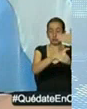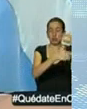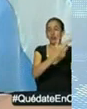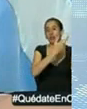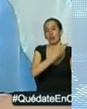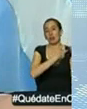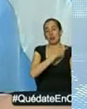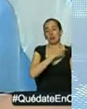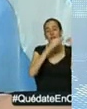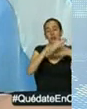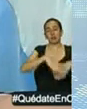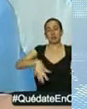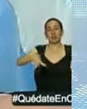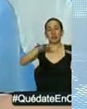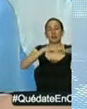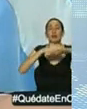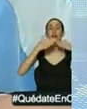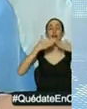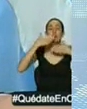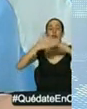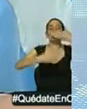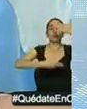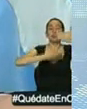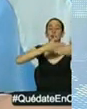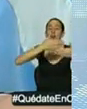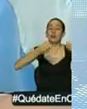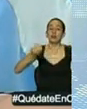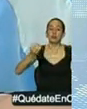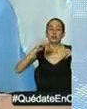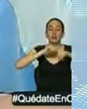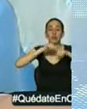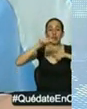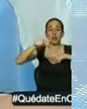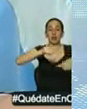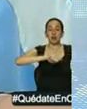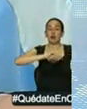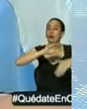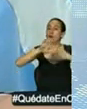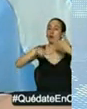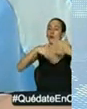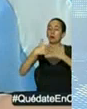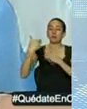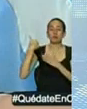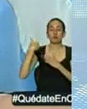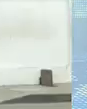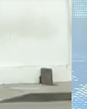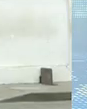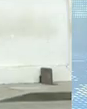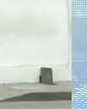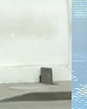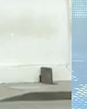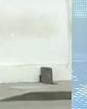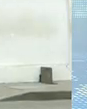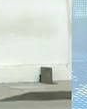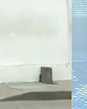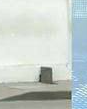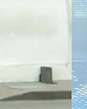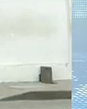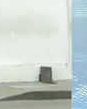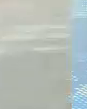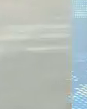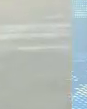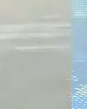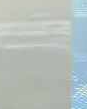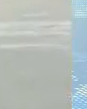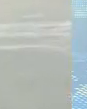que más anhela es ver los restos y darle cristiana sepultura. No nos vayamos tan lejos. El caso de los hermanos Restrepos, por ejemplo, y muchos casos